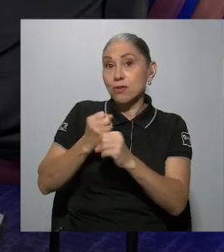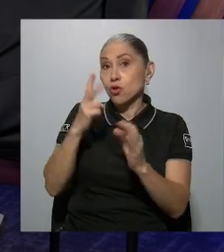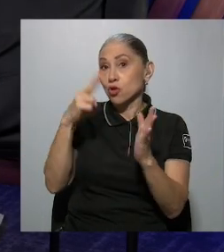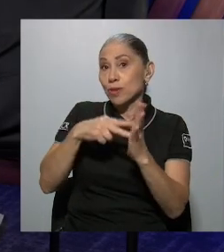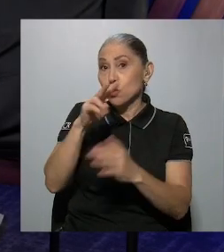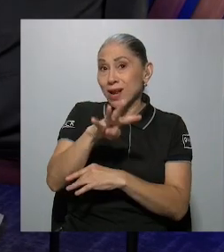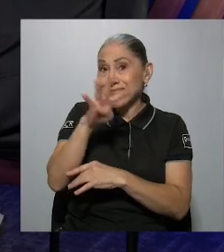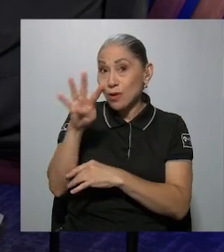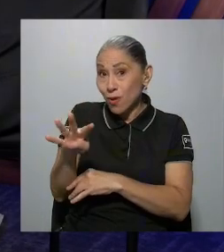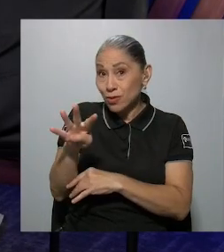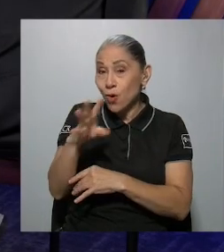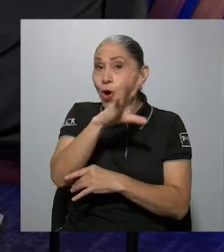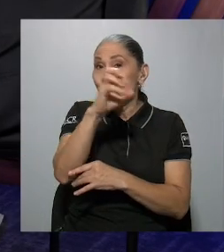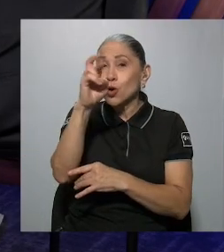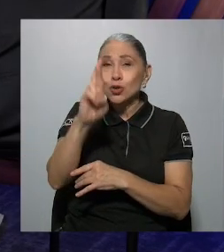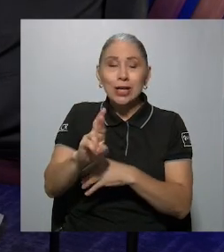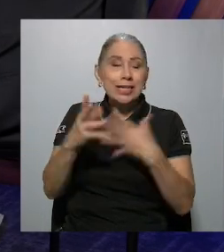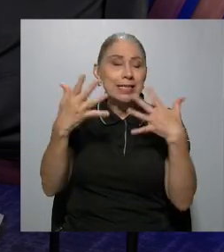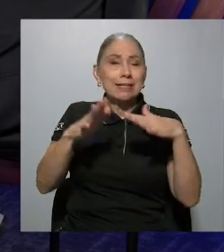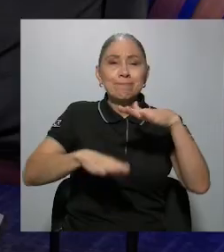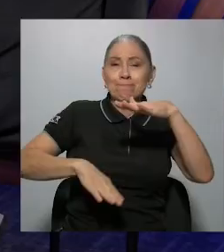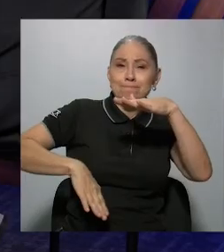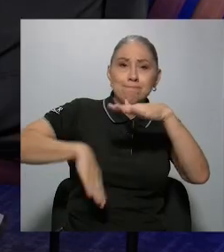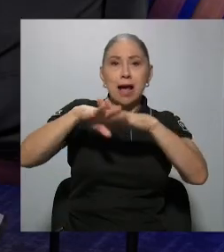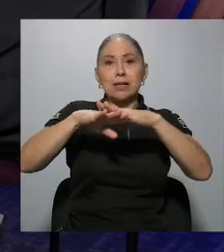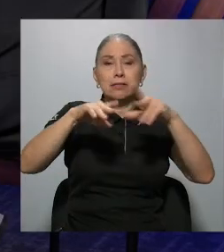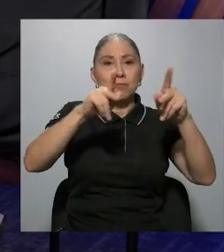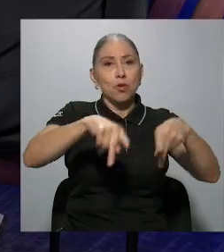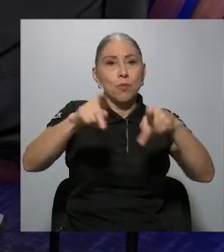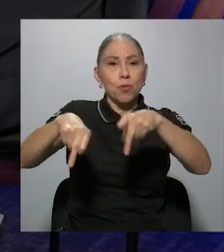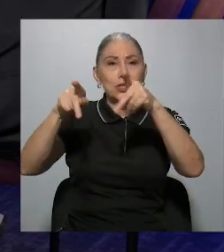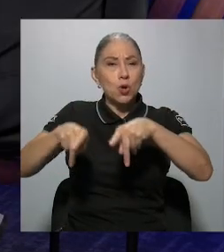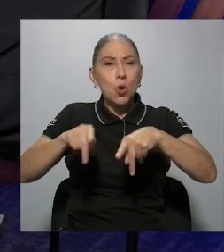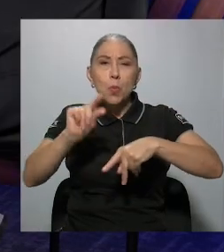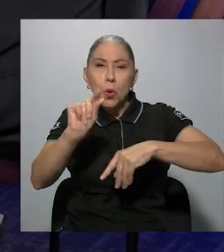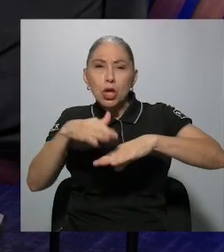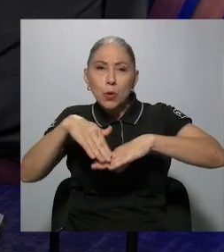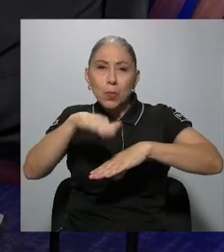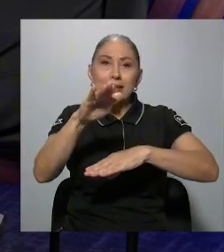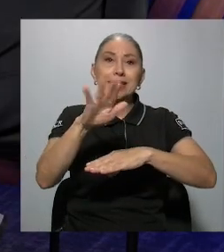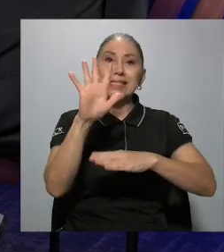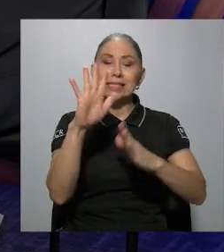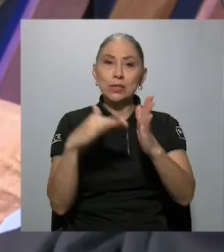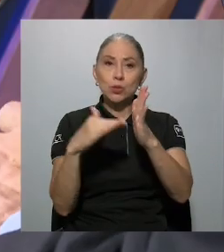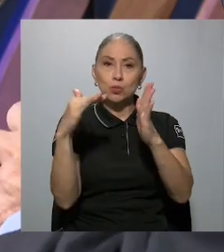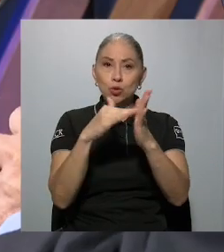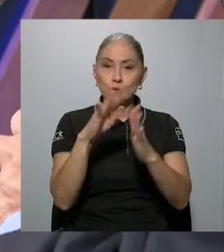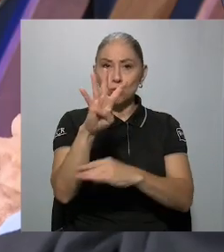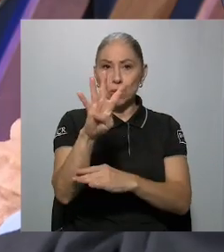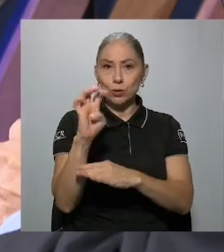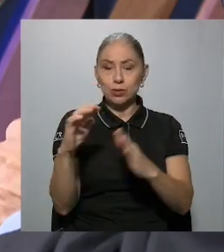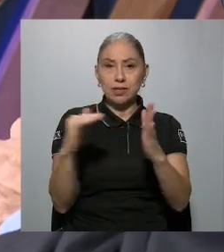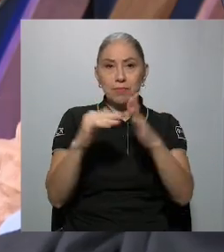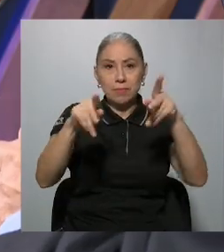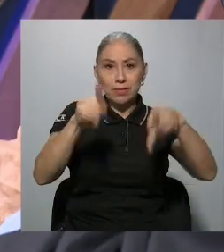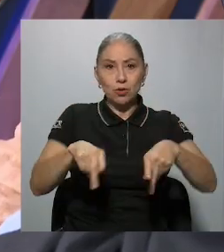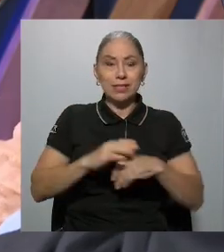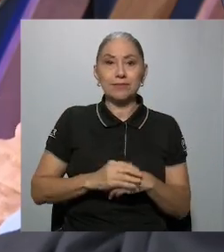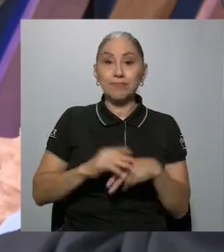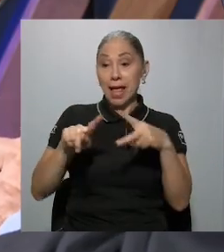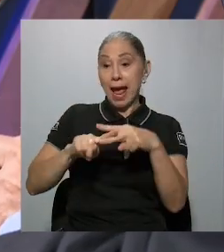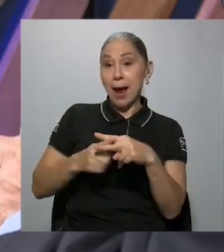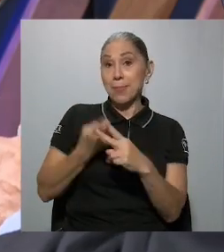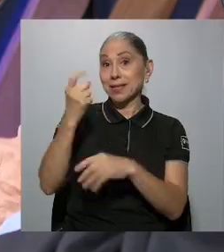el 2044 Costa Rica llega al máximo de población, con un poco más de 5.400.000